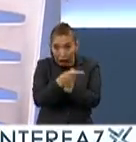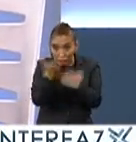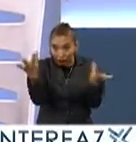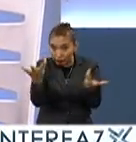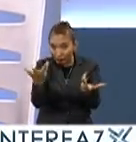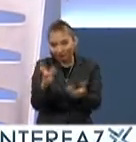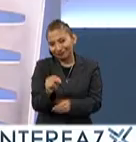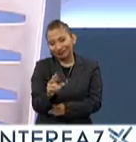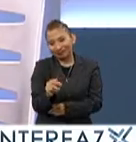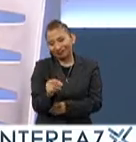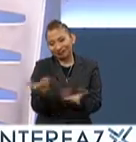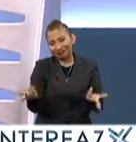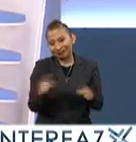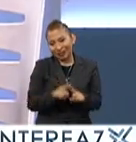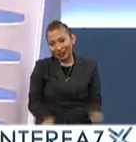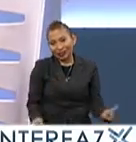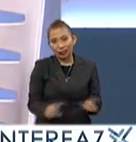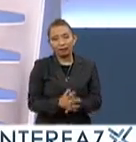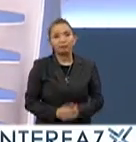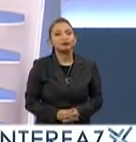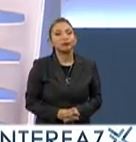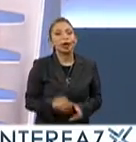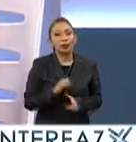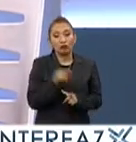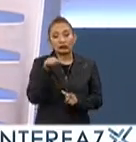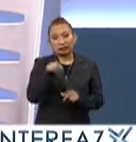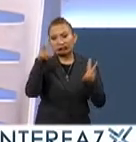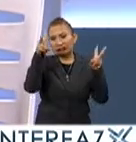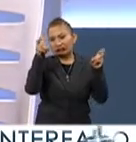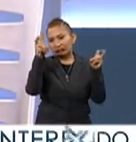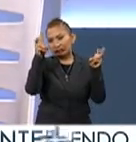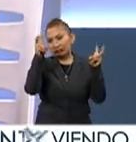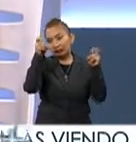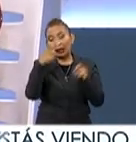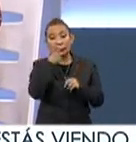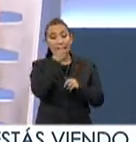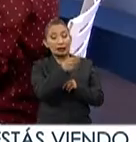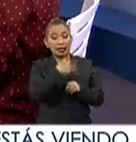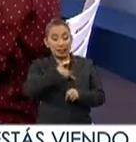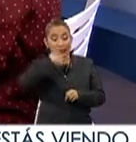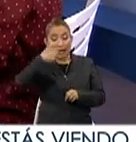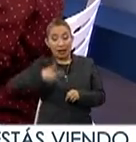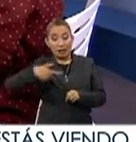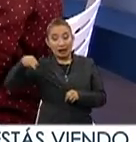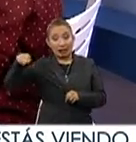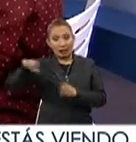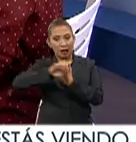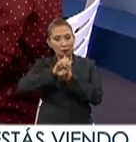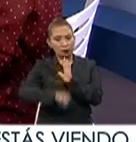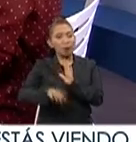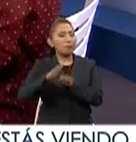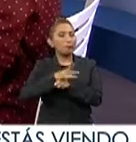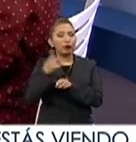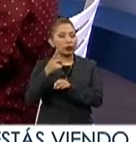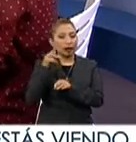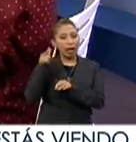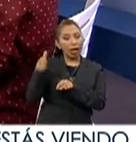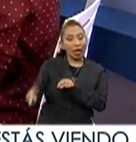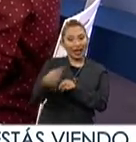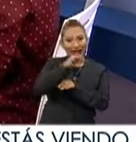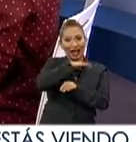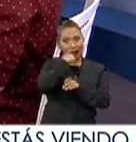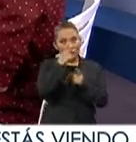cumplen de la misma manera, ¿no? Este asunto de poner Dinamarca como un ejemplo es porque